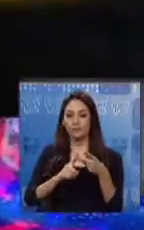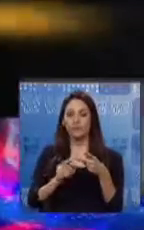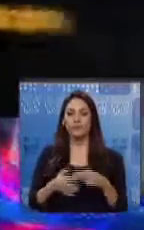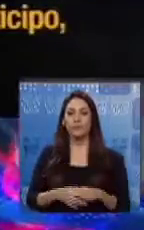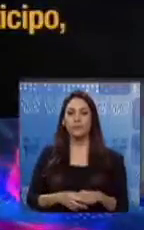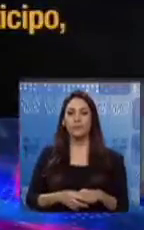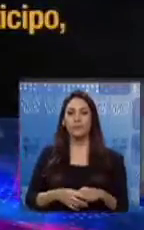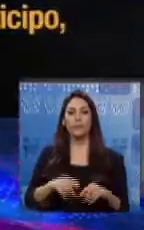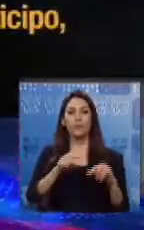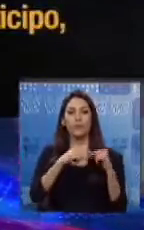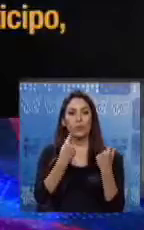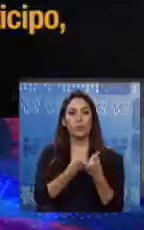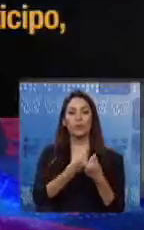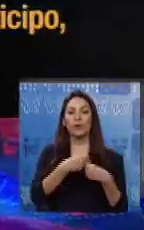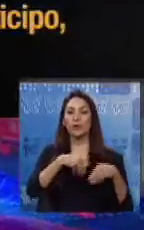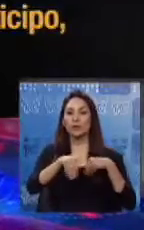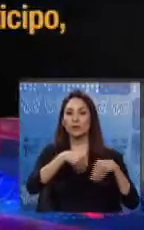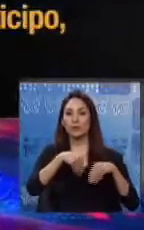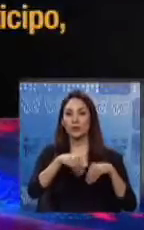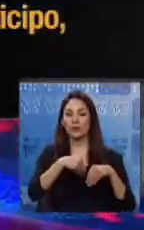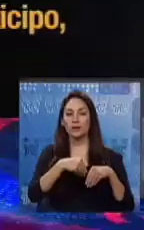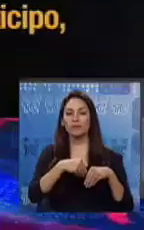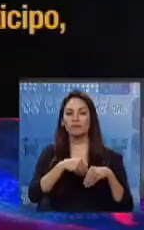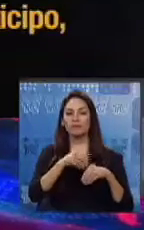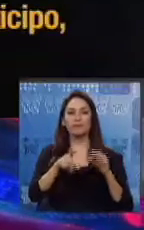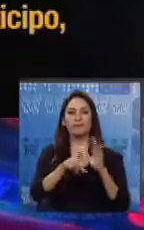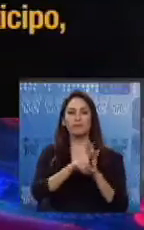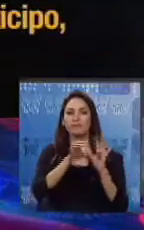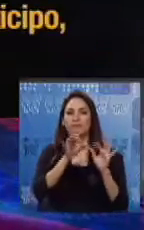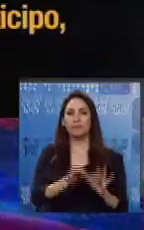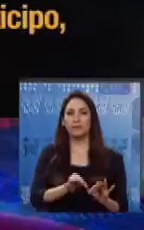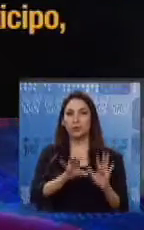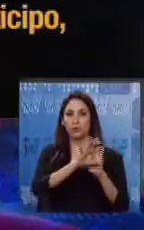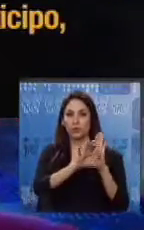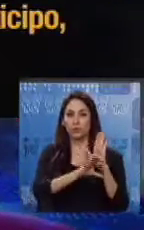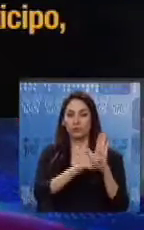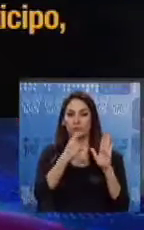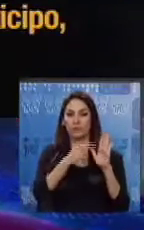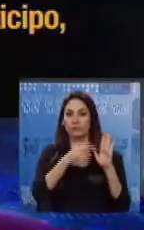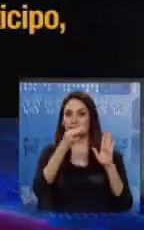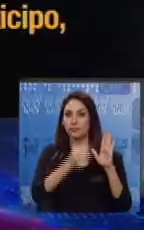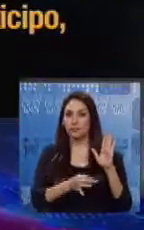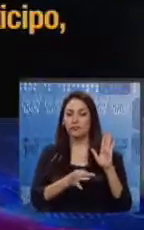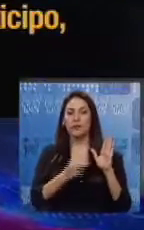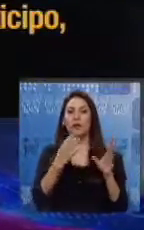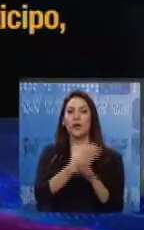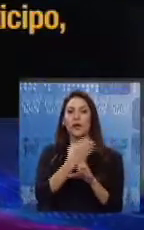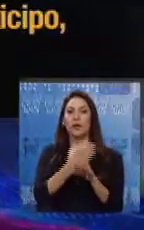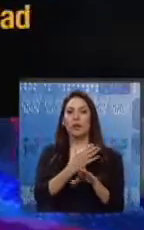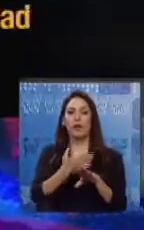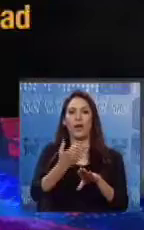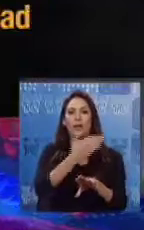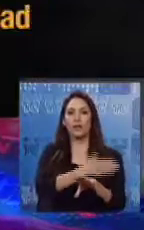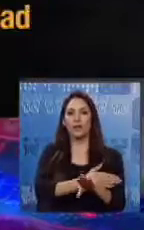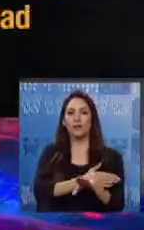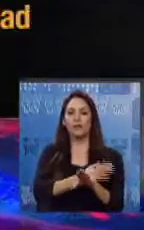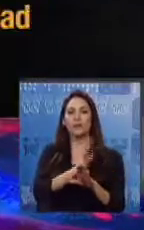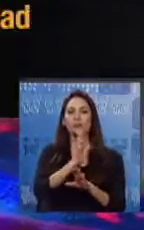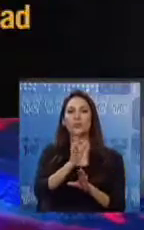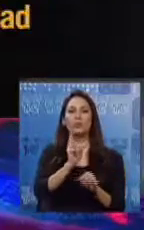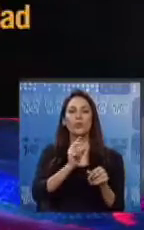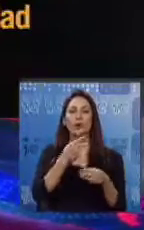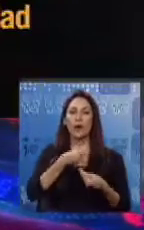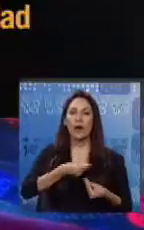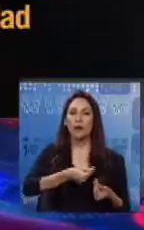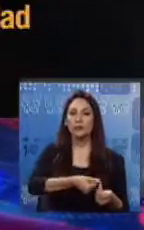las operadoras de transporte público y comercial legalmente constituidas no considerarán el cálculo del anticipo tanto en activos,